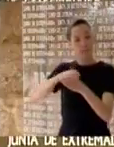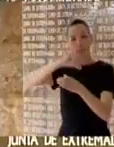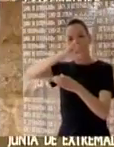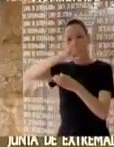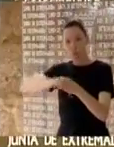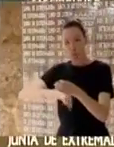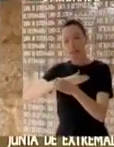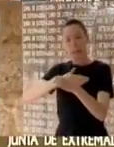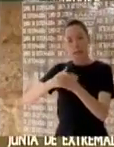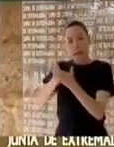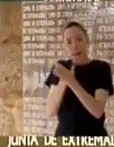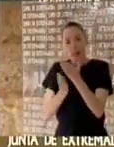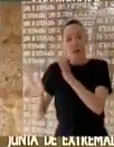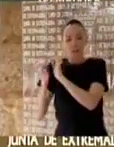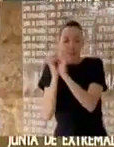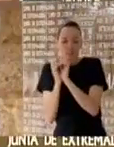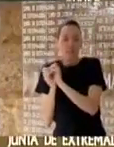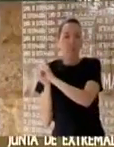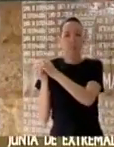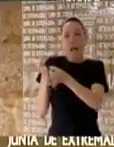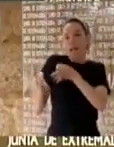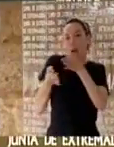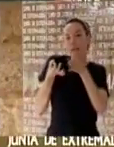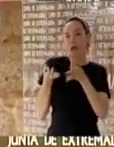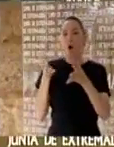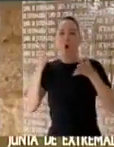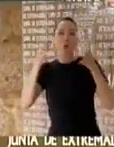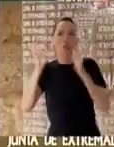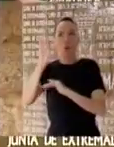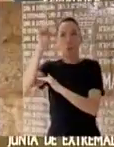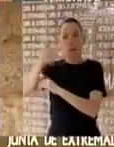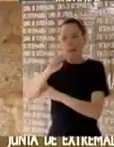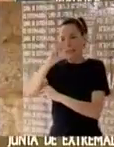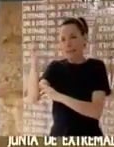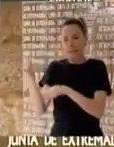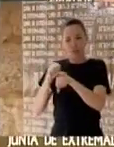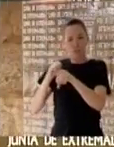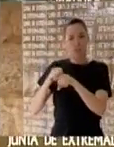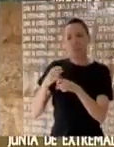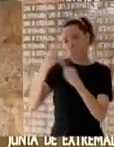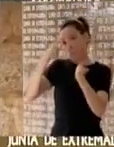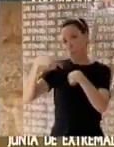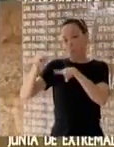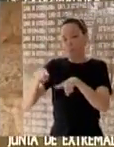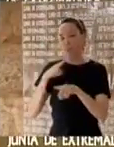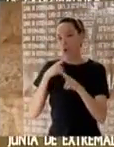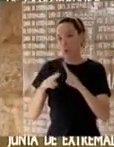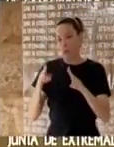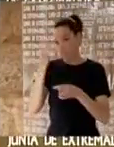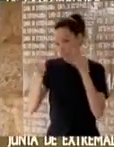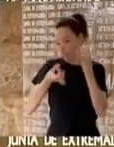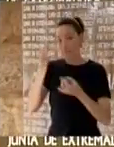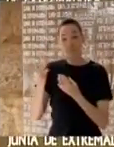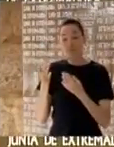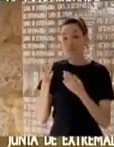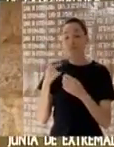de asambleas constituyentes, de consejos de la República, en fin, lo que quieran llamarlo y como quieran llamarlo, el